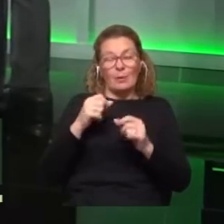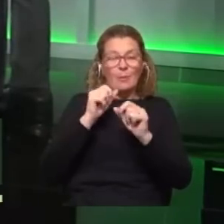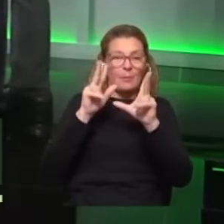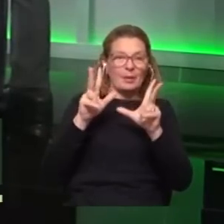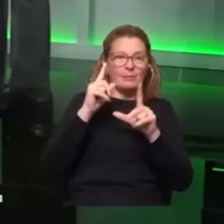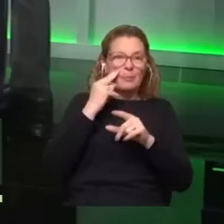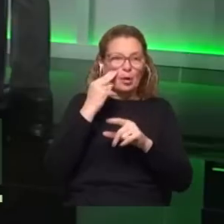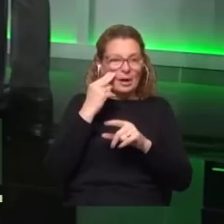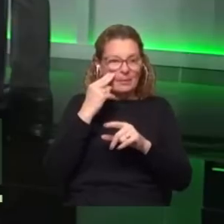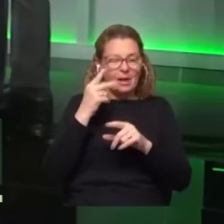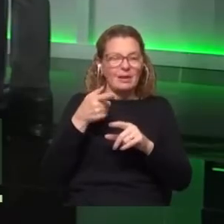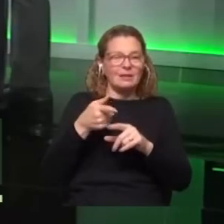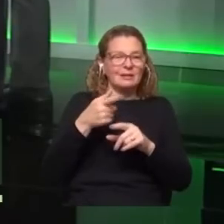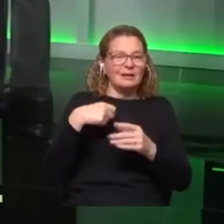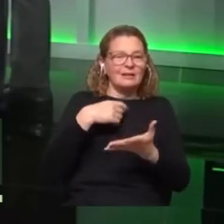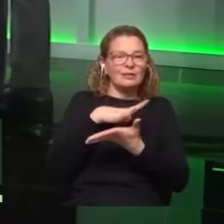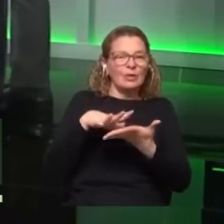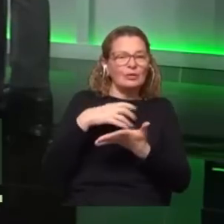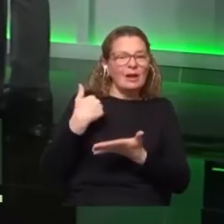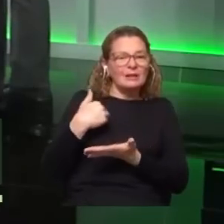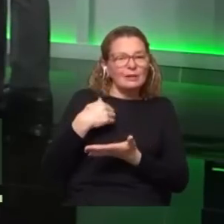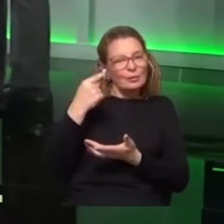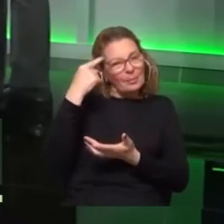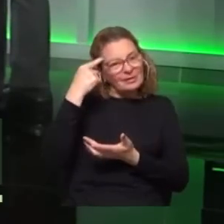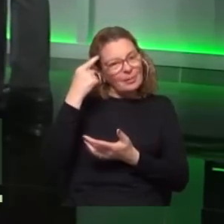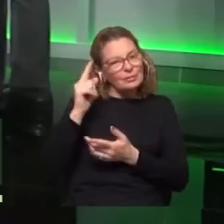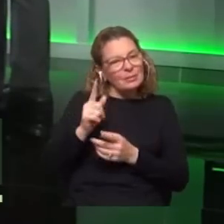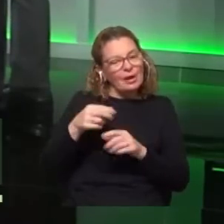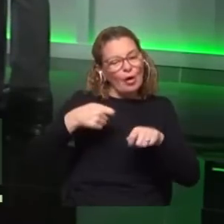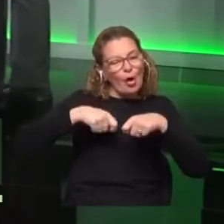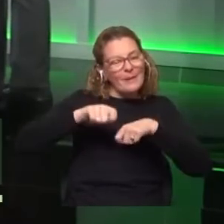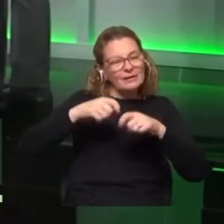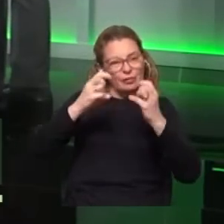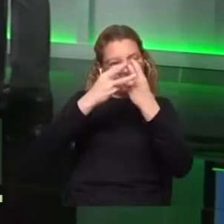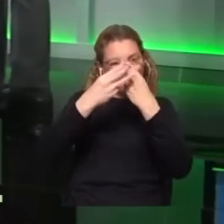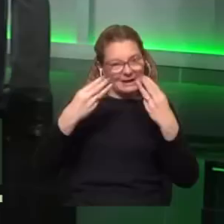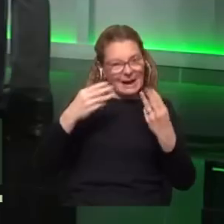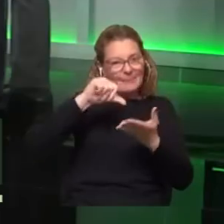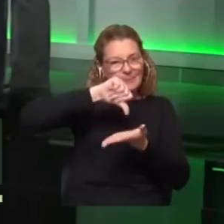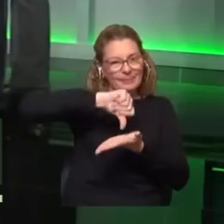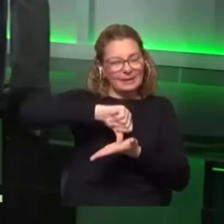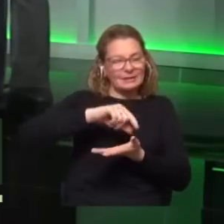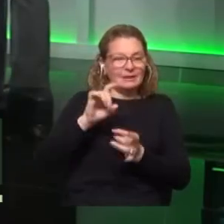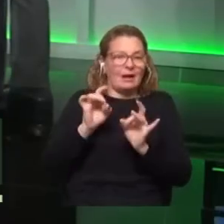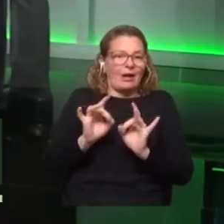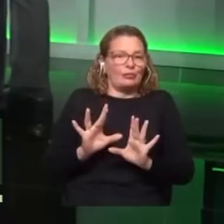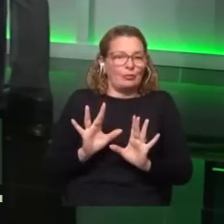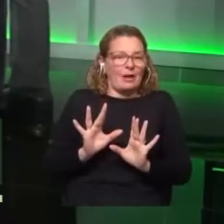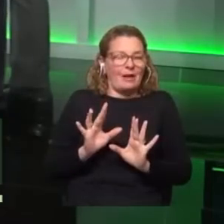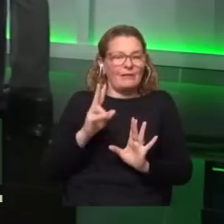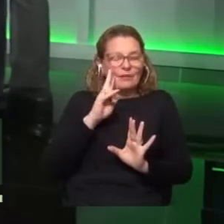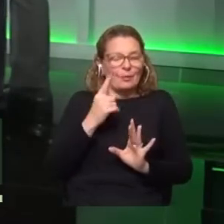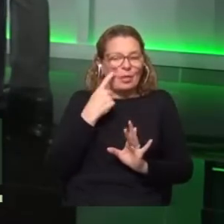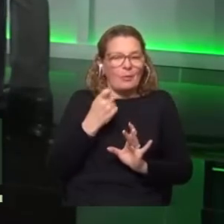directo de lo que tiene que ver con la situación de Argentina y cuando lo pensamos en términos del comercio general a nivel país naturalmente tenemos la afectación